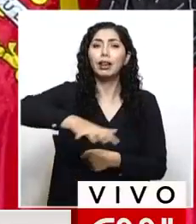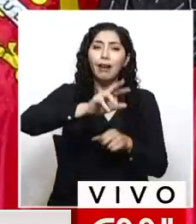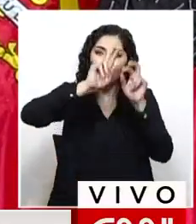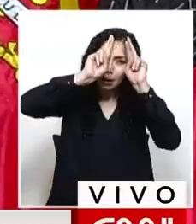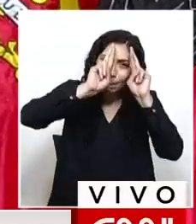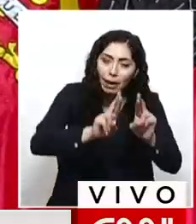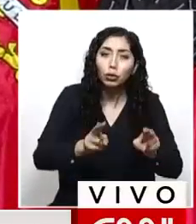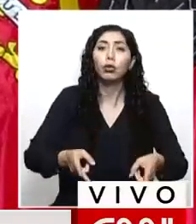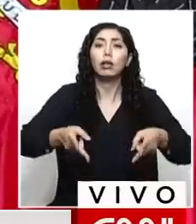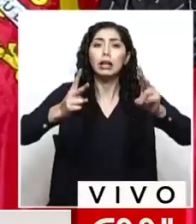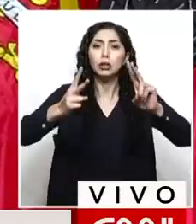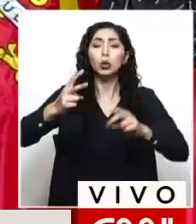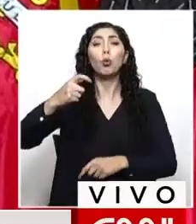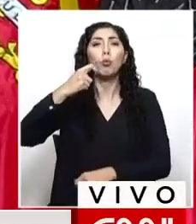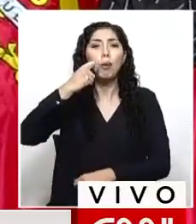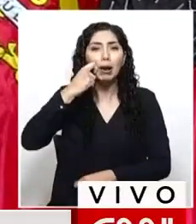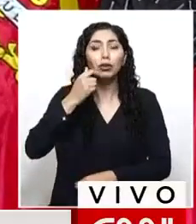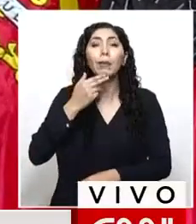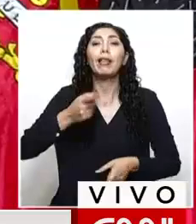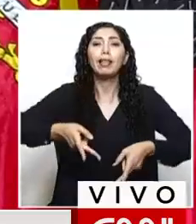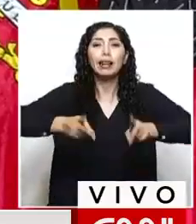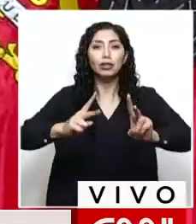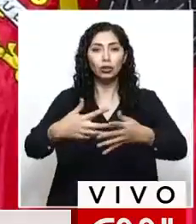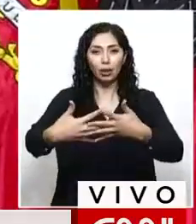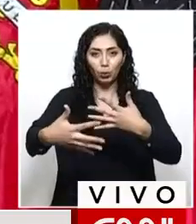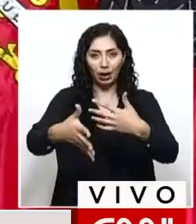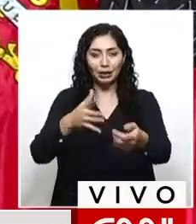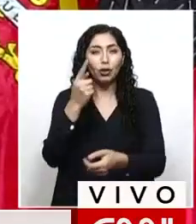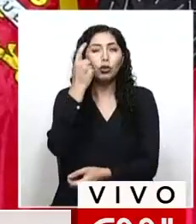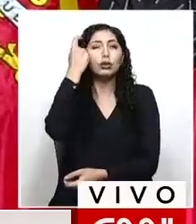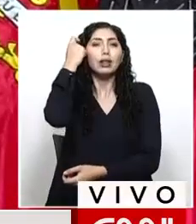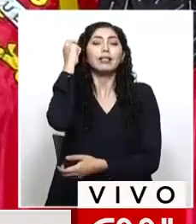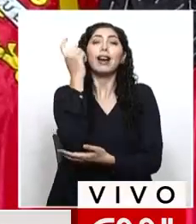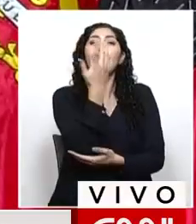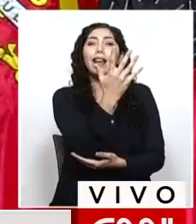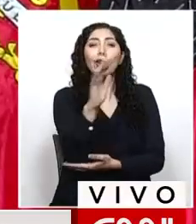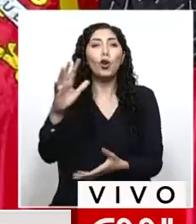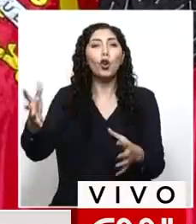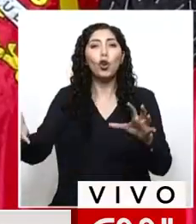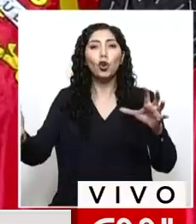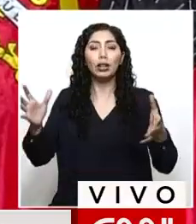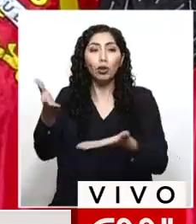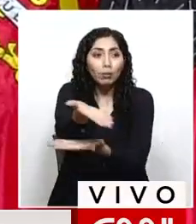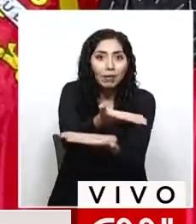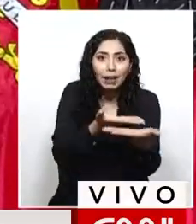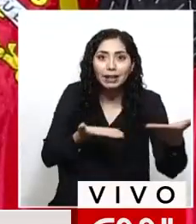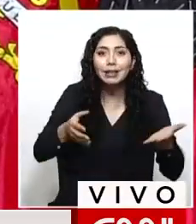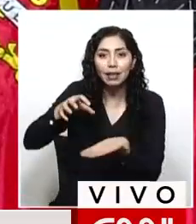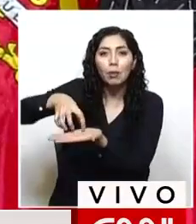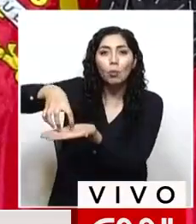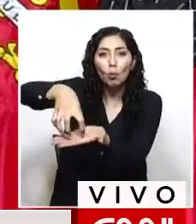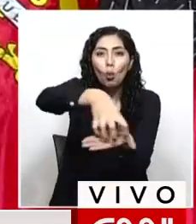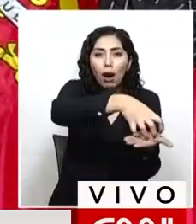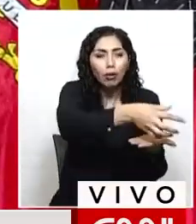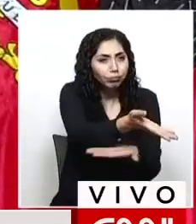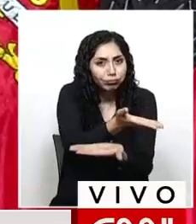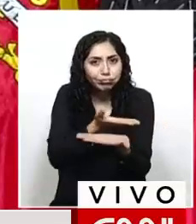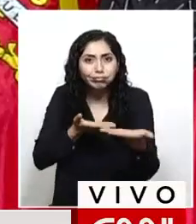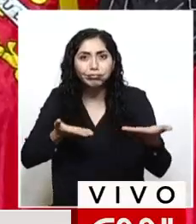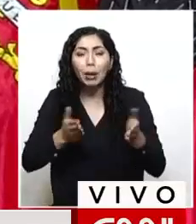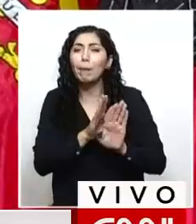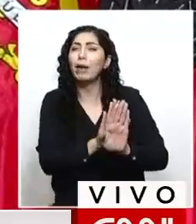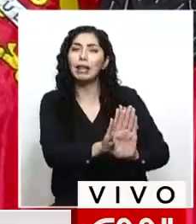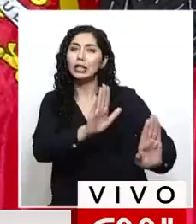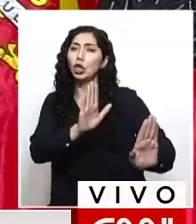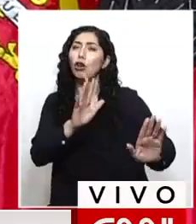y de la naturaleza, la conciencia ecológica, la convivencia democrática de los pueblos, la prevención de la violencia y